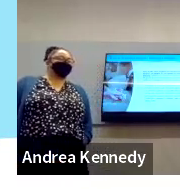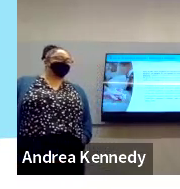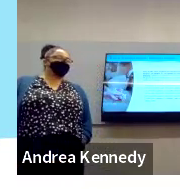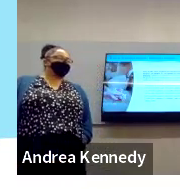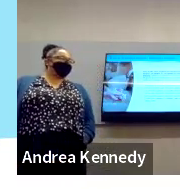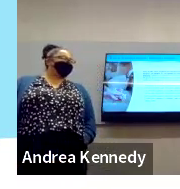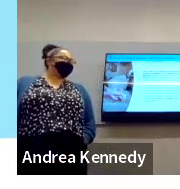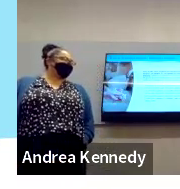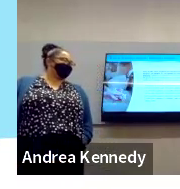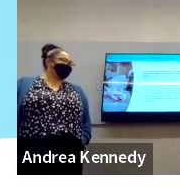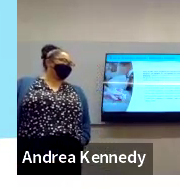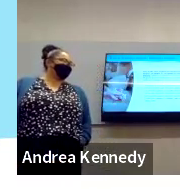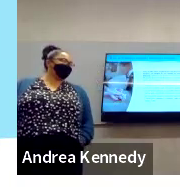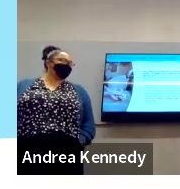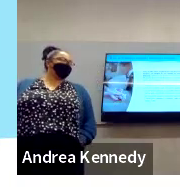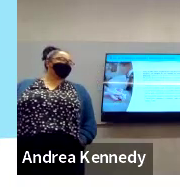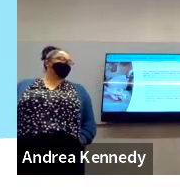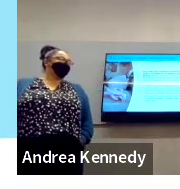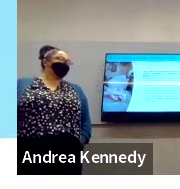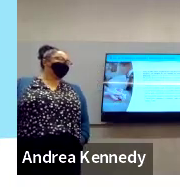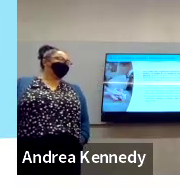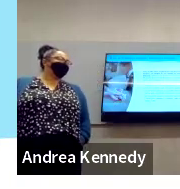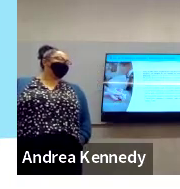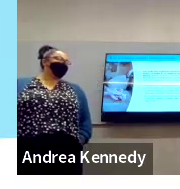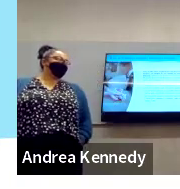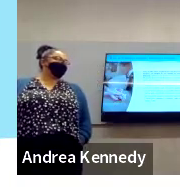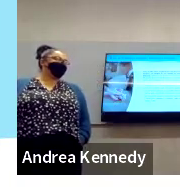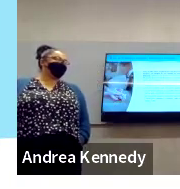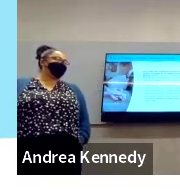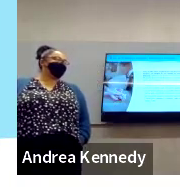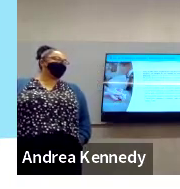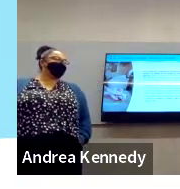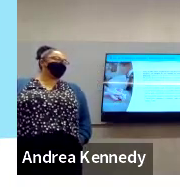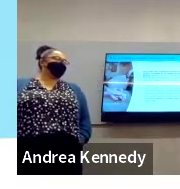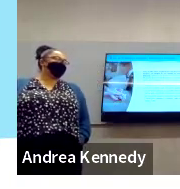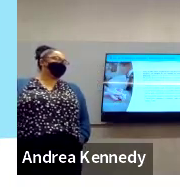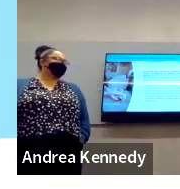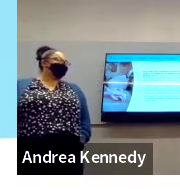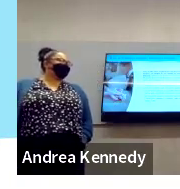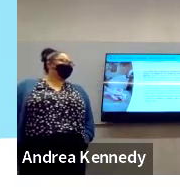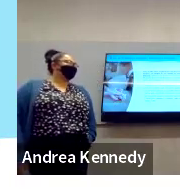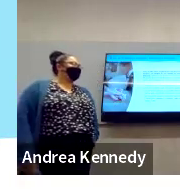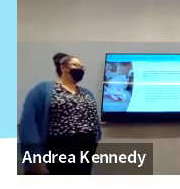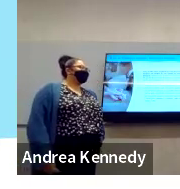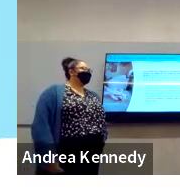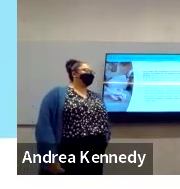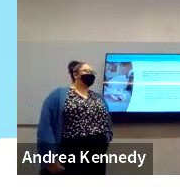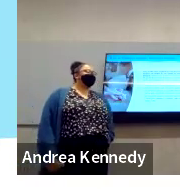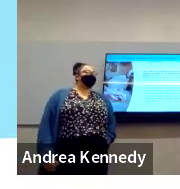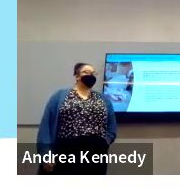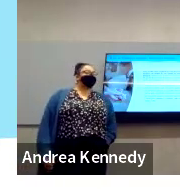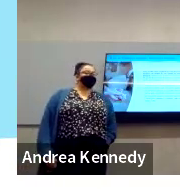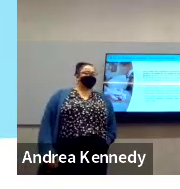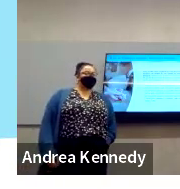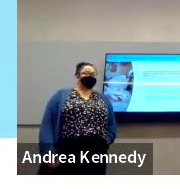Solamente si no lo hacen, ya no van a pagar servicios públicos, ya va a tener la renta única, y los servicios